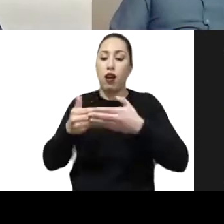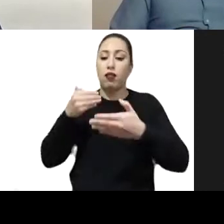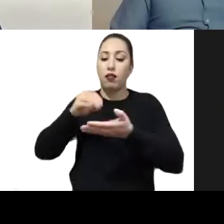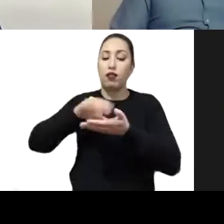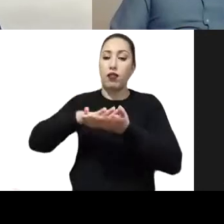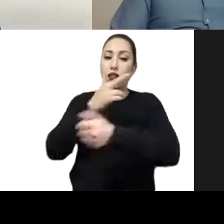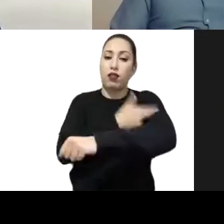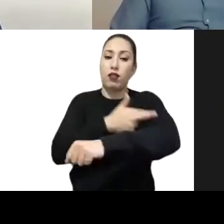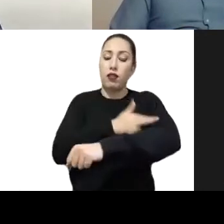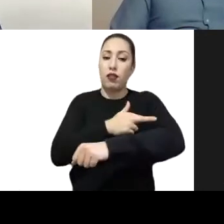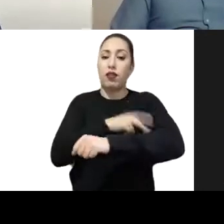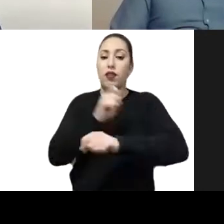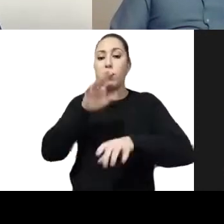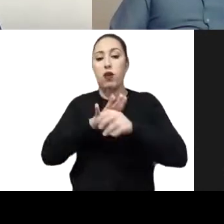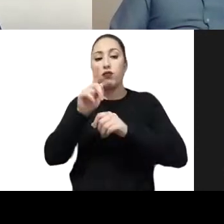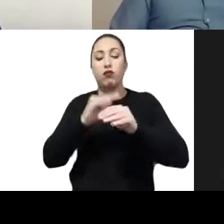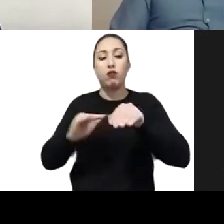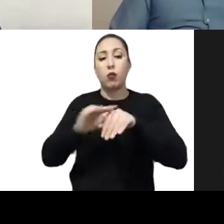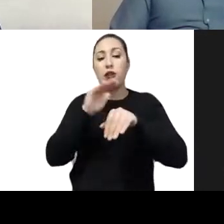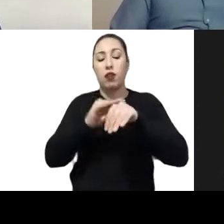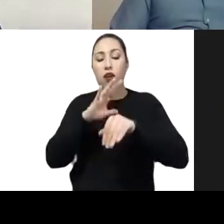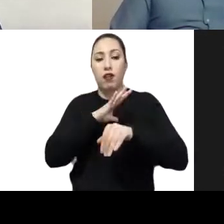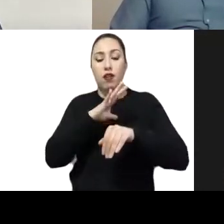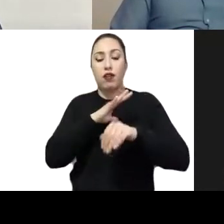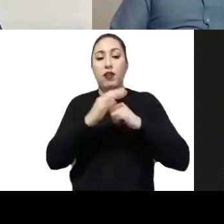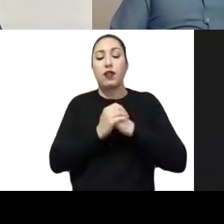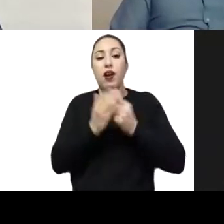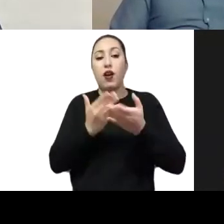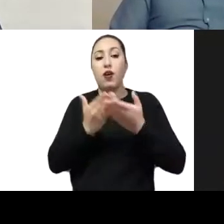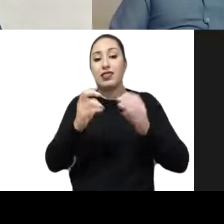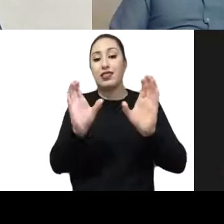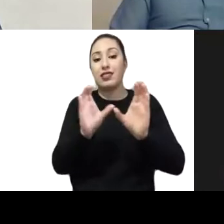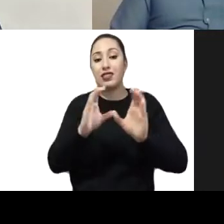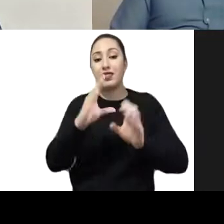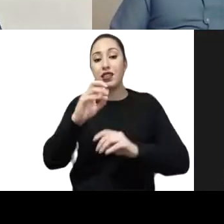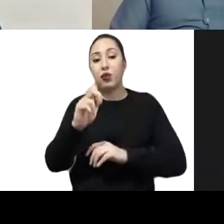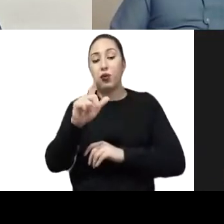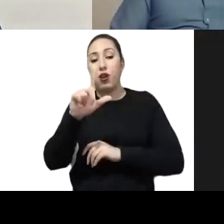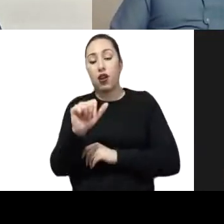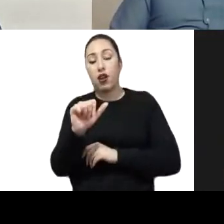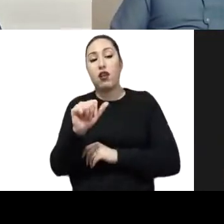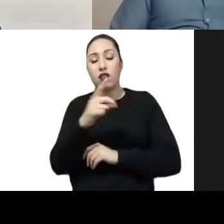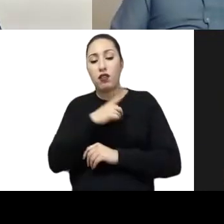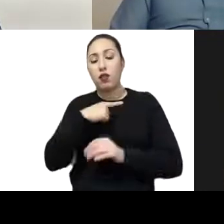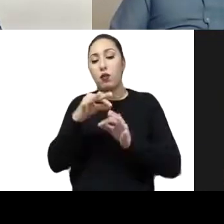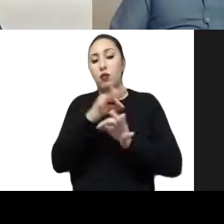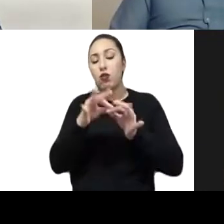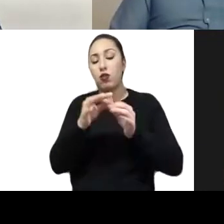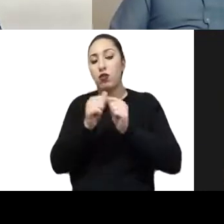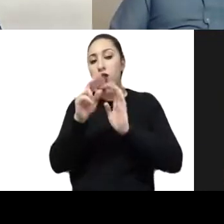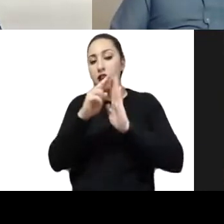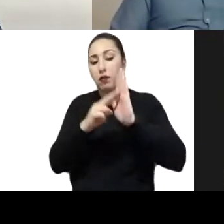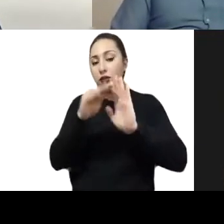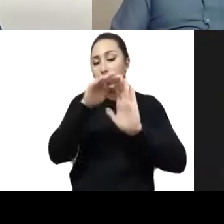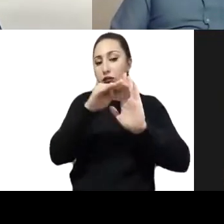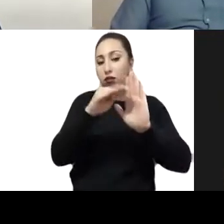o grado. La cédula profesional electrónica será expedida en términos del reglamento y a petición de la